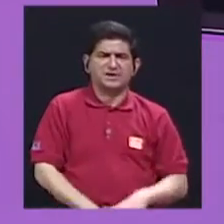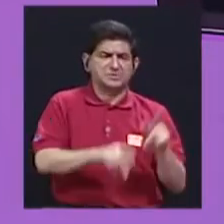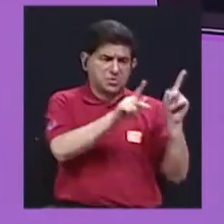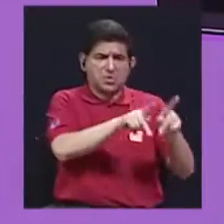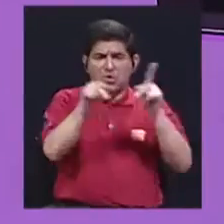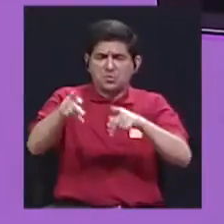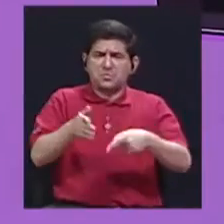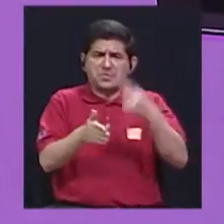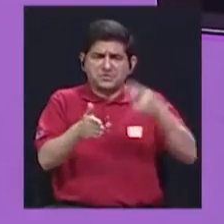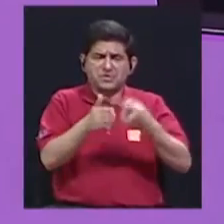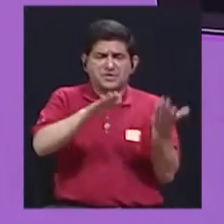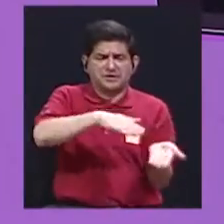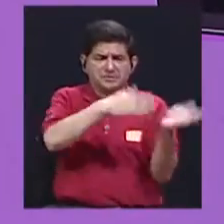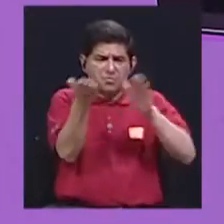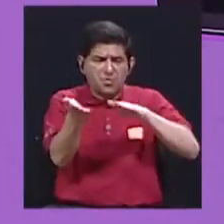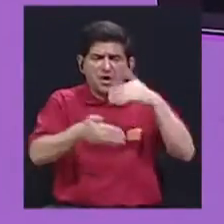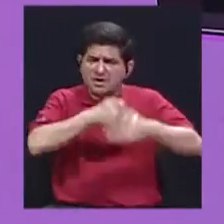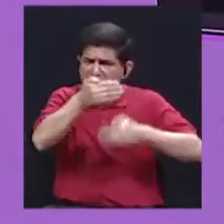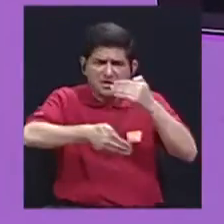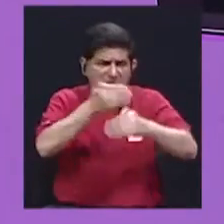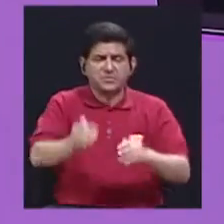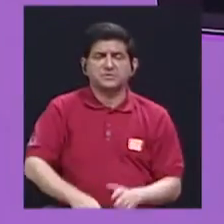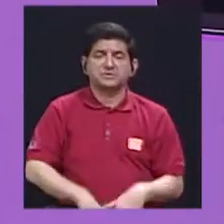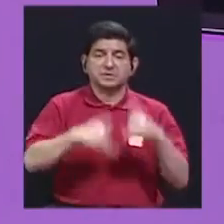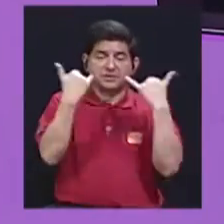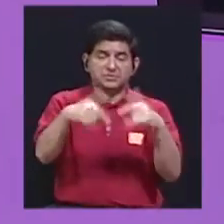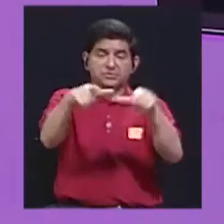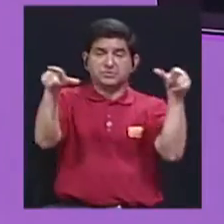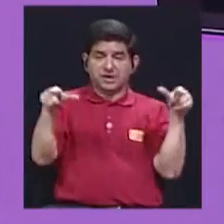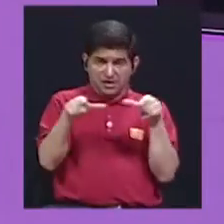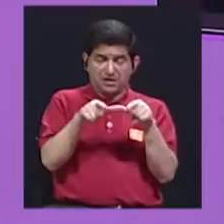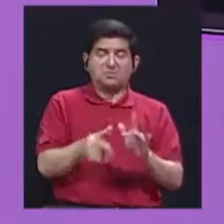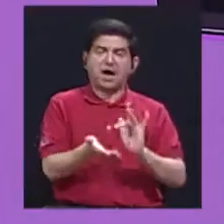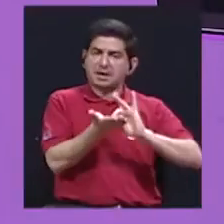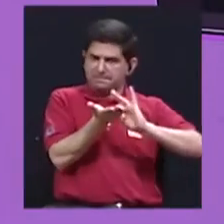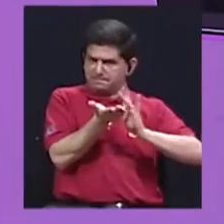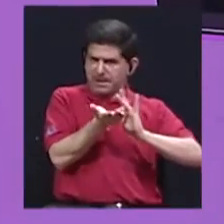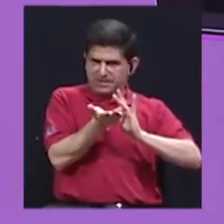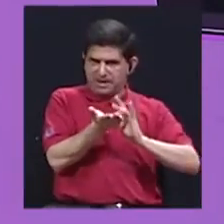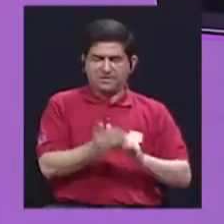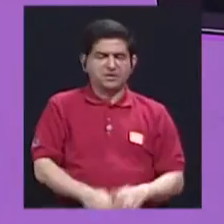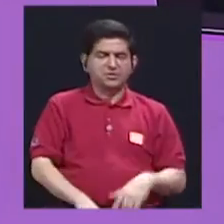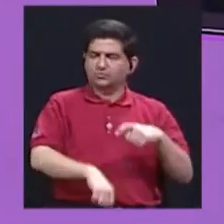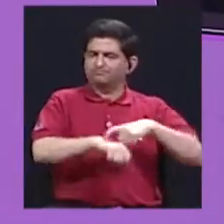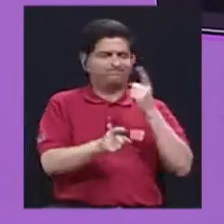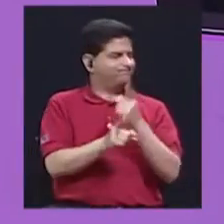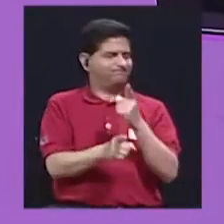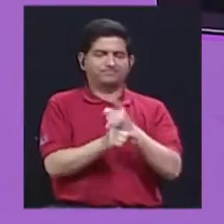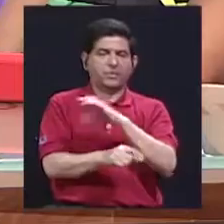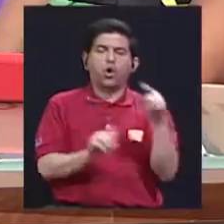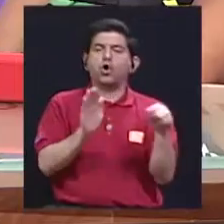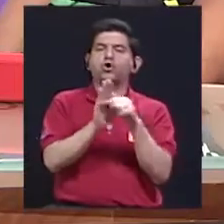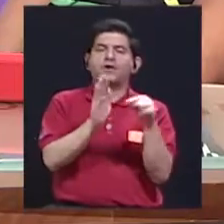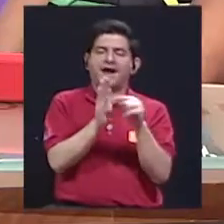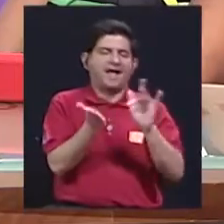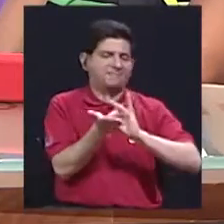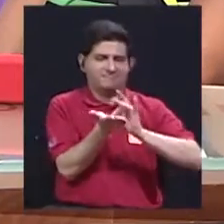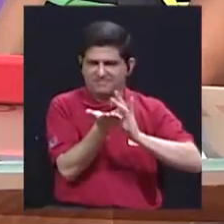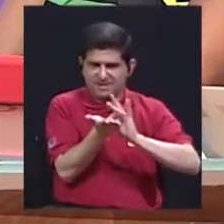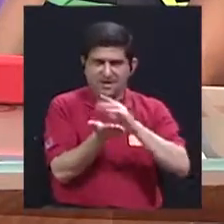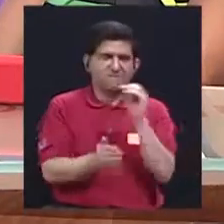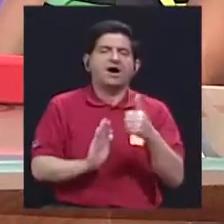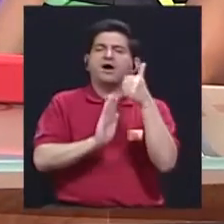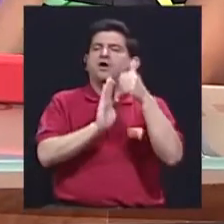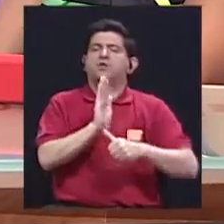personas hay veces que mueren en el camino porque cuando llegan o el medicamento no llegó a tiempo o le han negado ese medicamento o